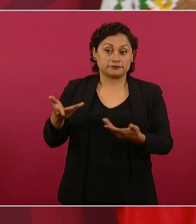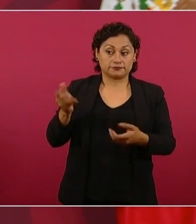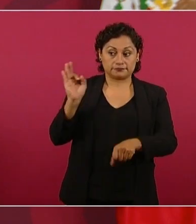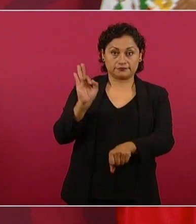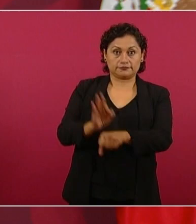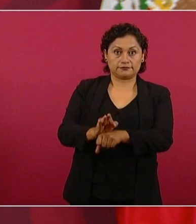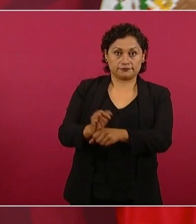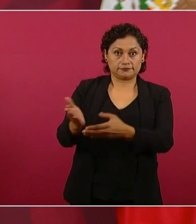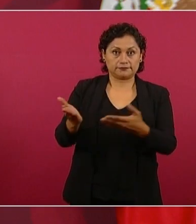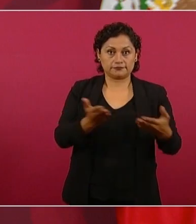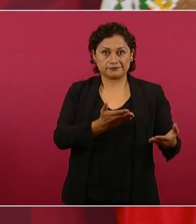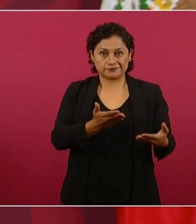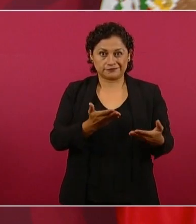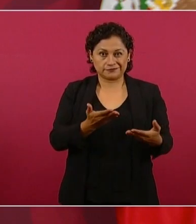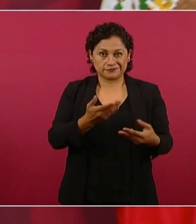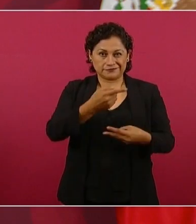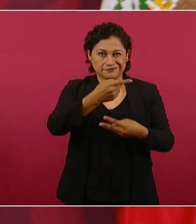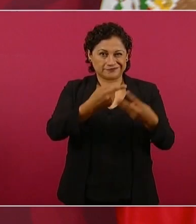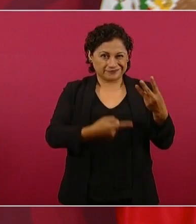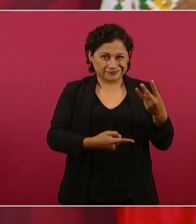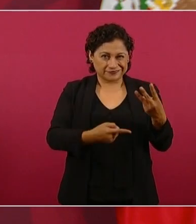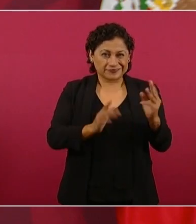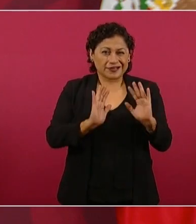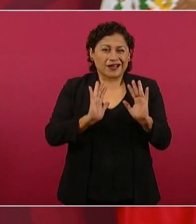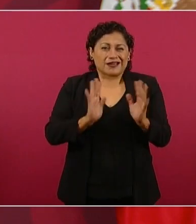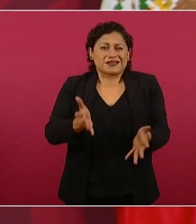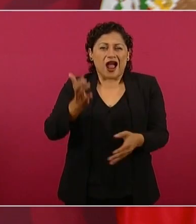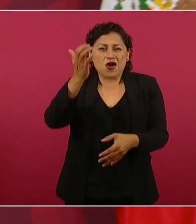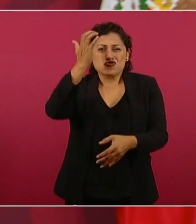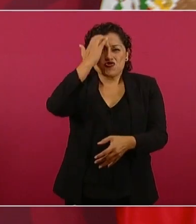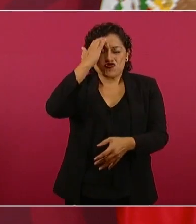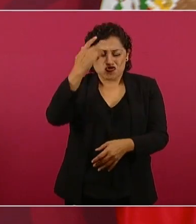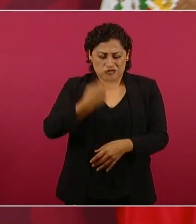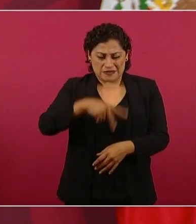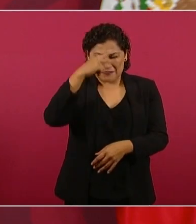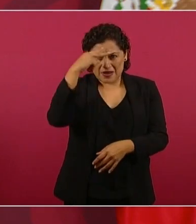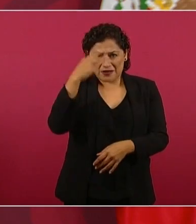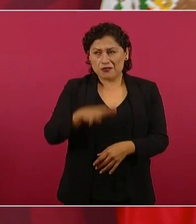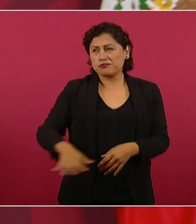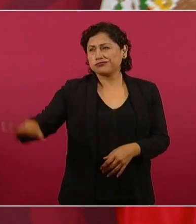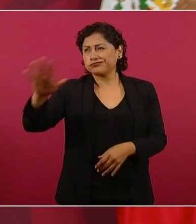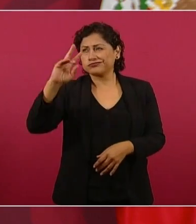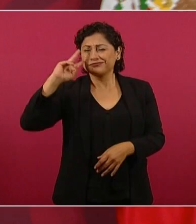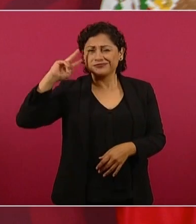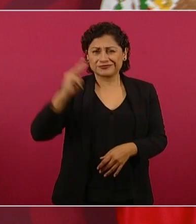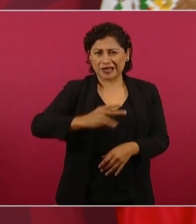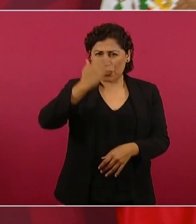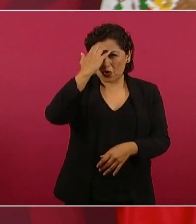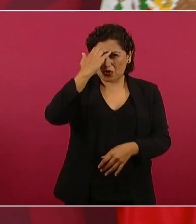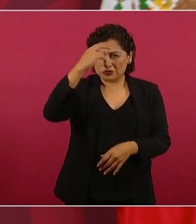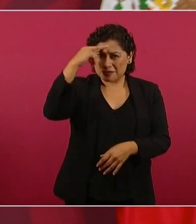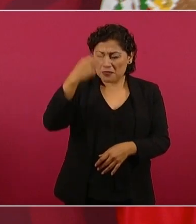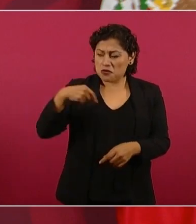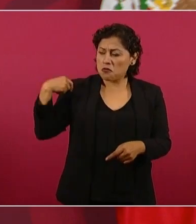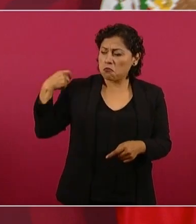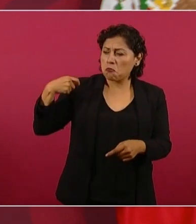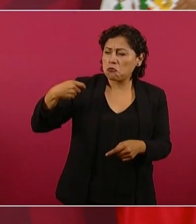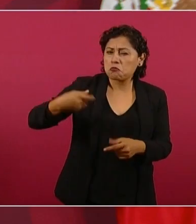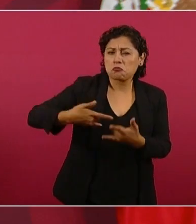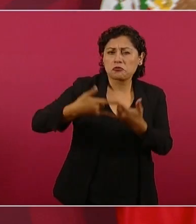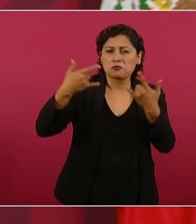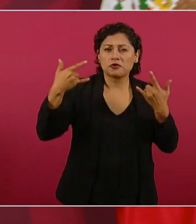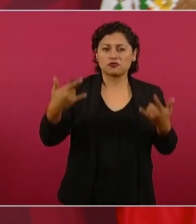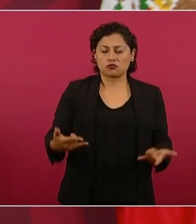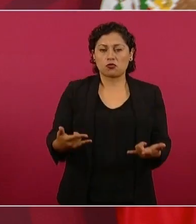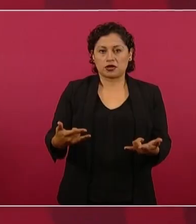la política actual de México no es nueva, se había olvidado durante el